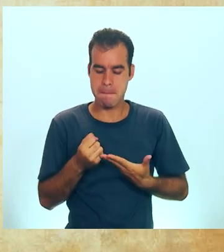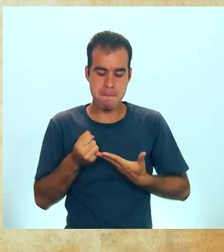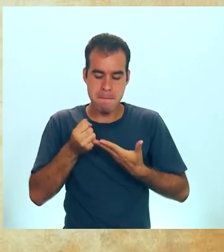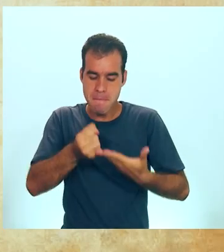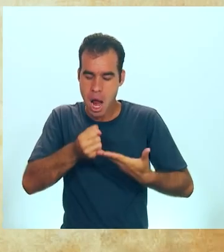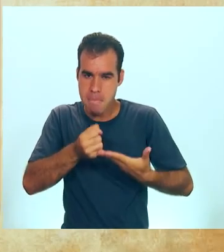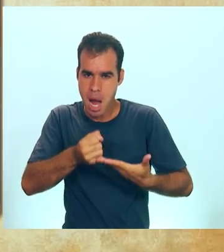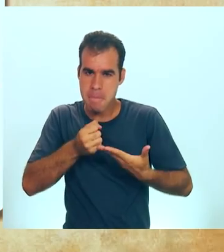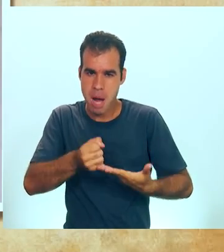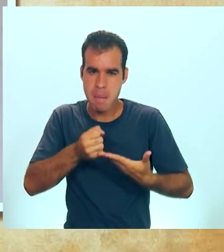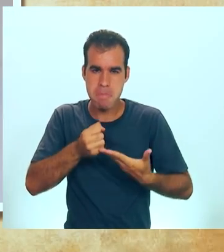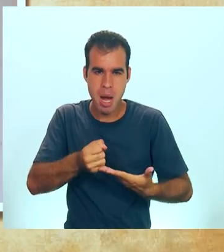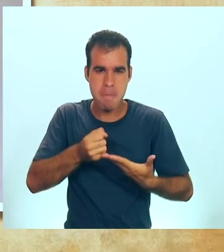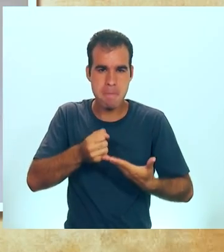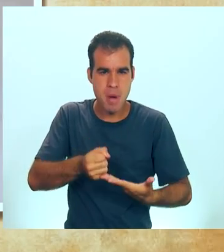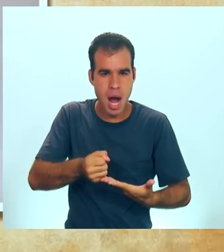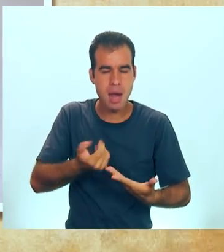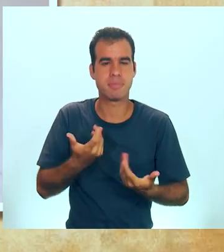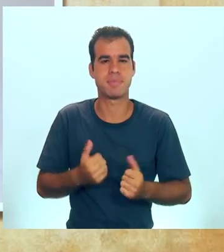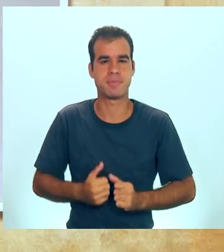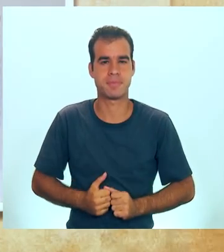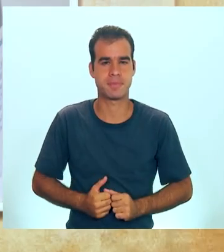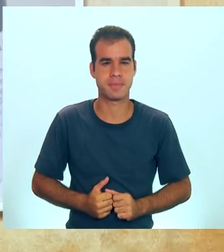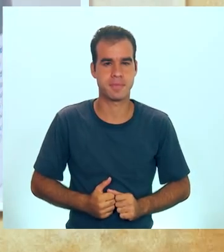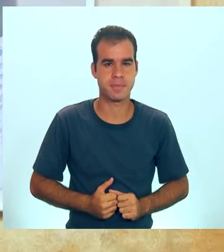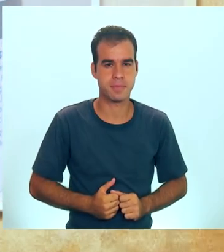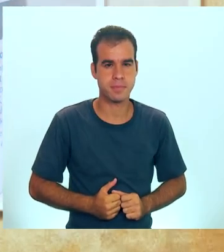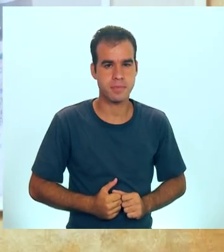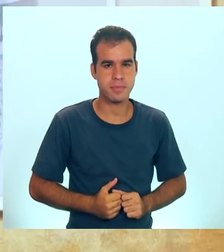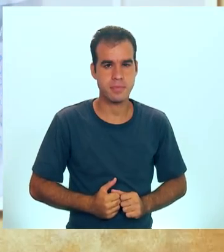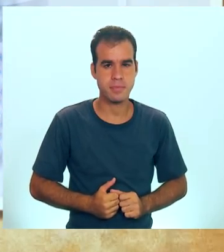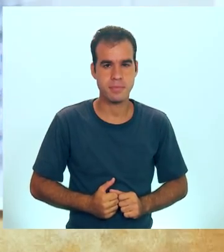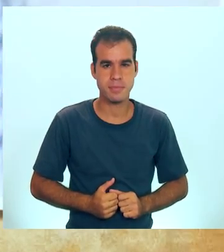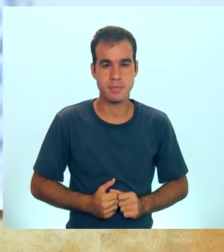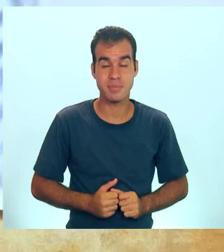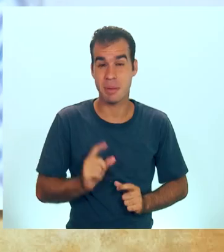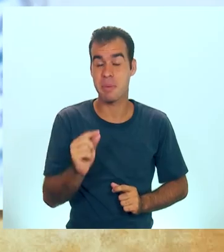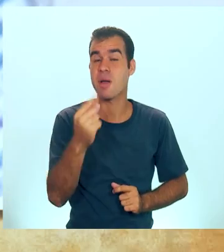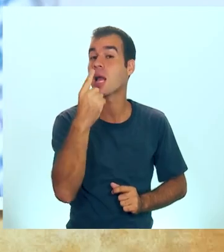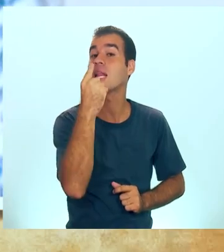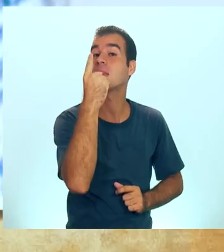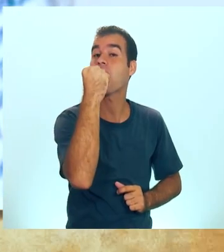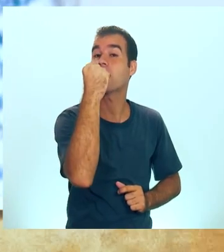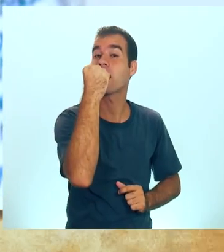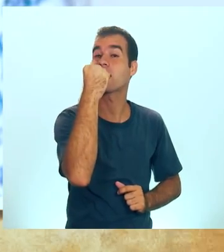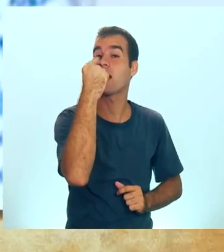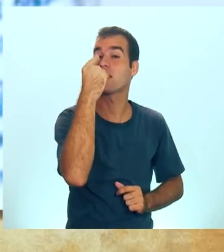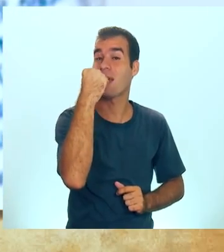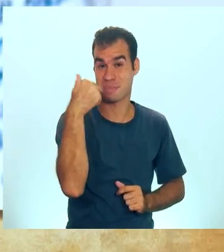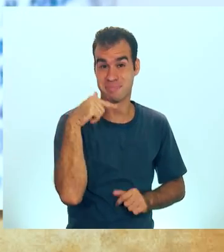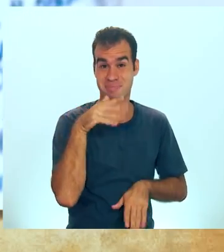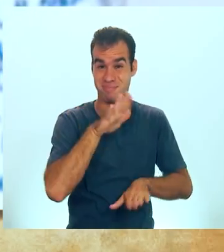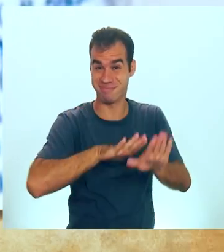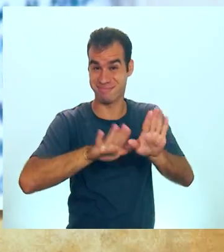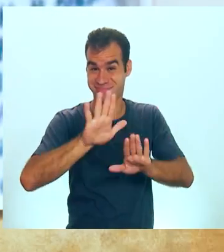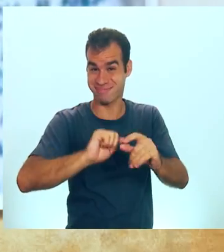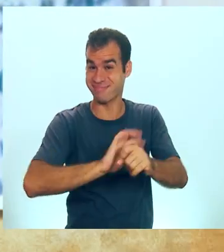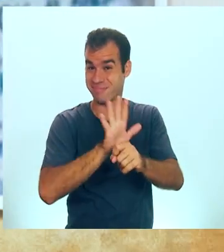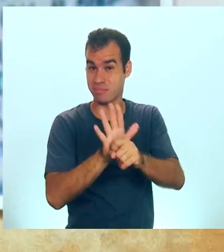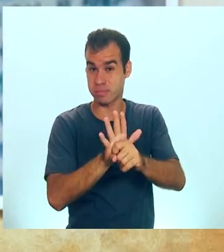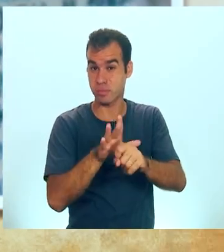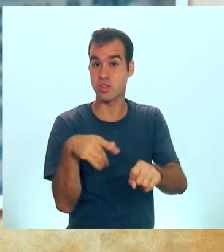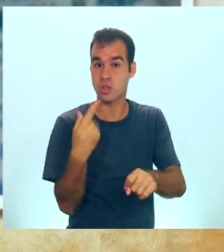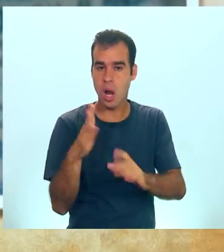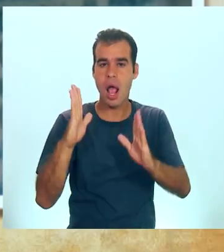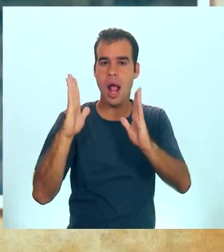la hora de la aplicación del PrevenCOVID de las goticas sublinguales, donde tuvimos que ir casa por